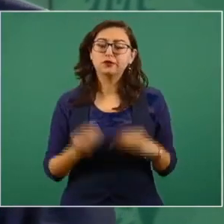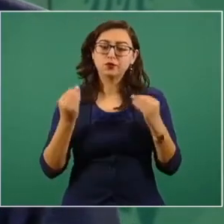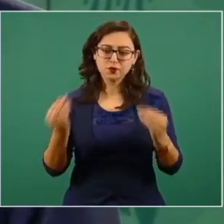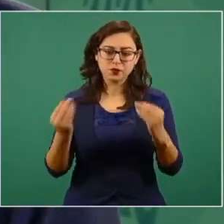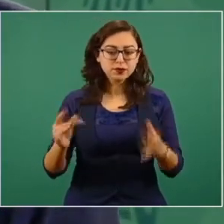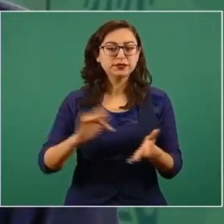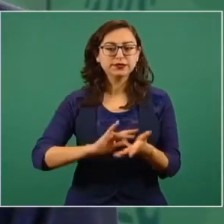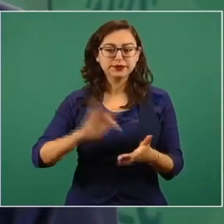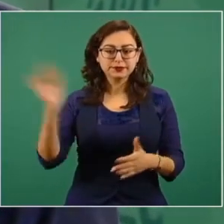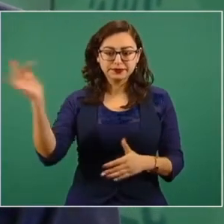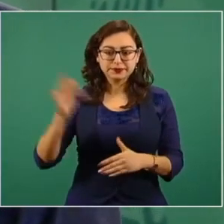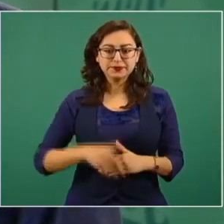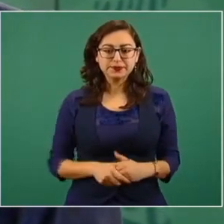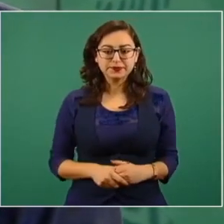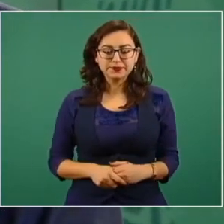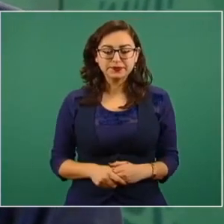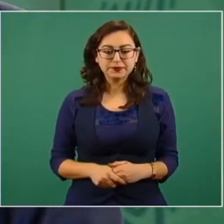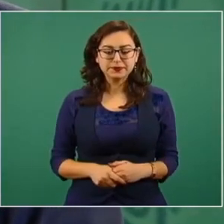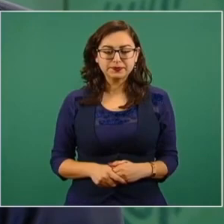Agradecerles sus